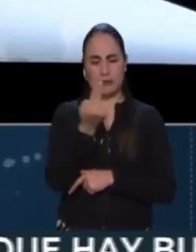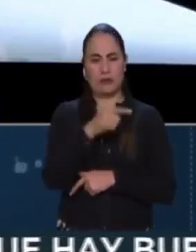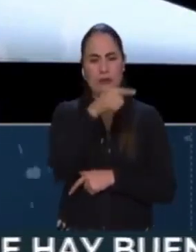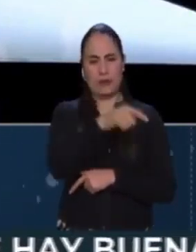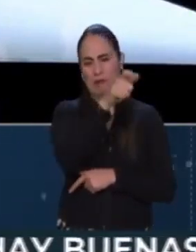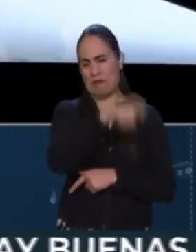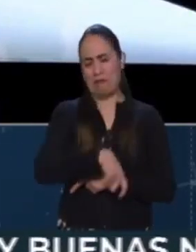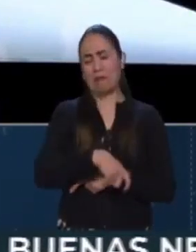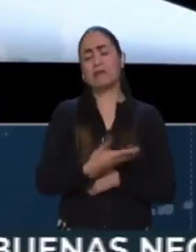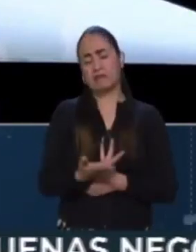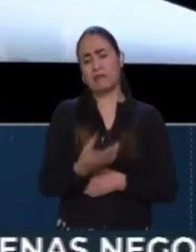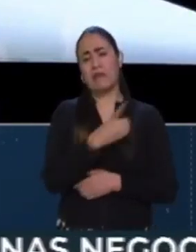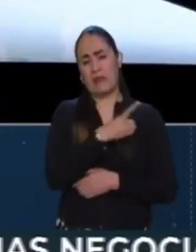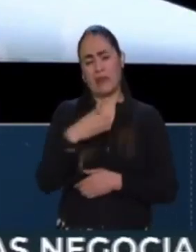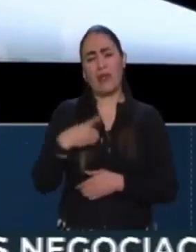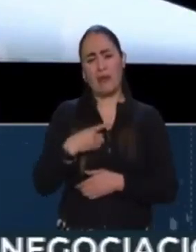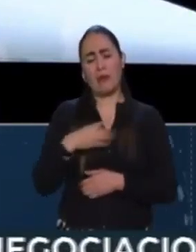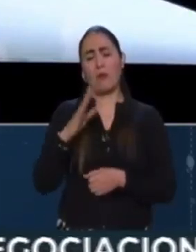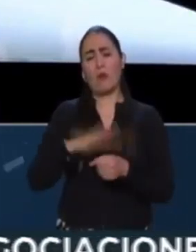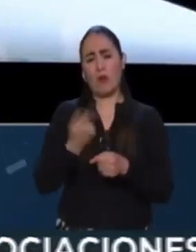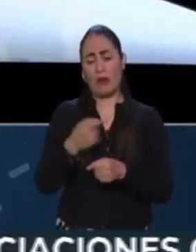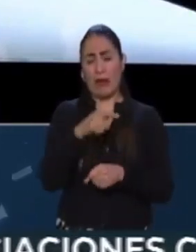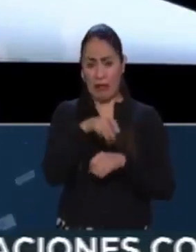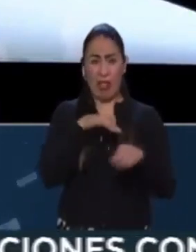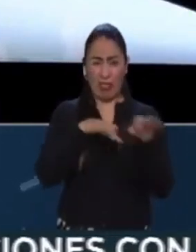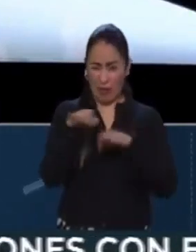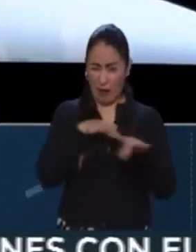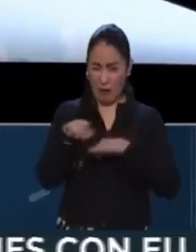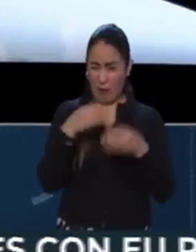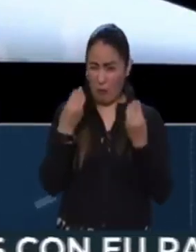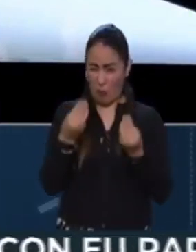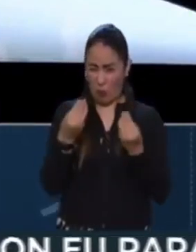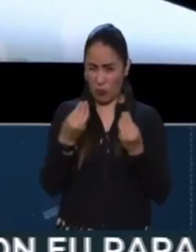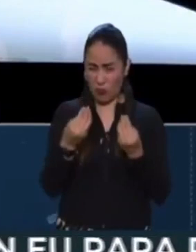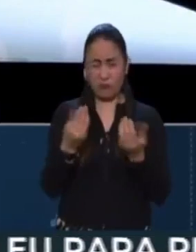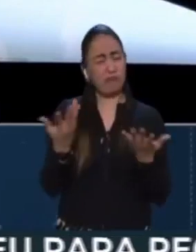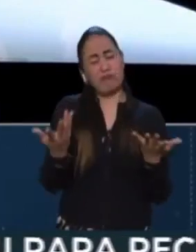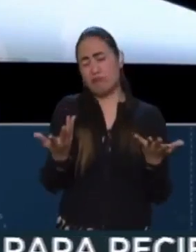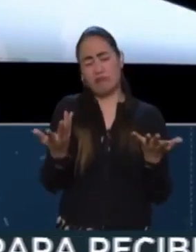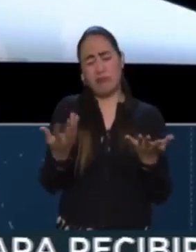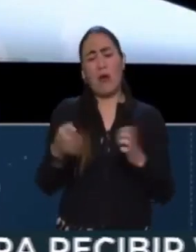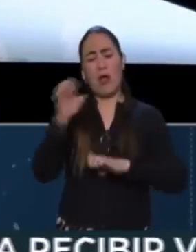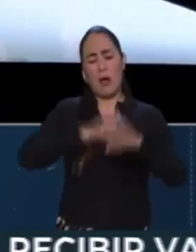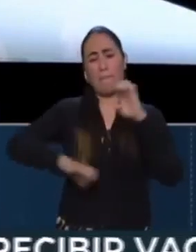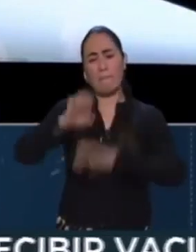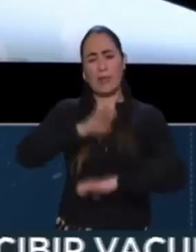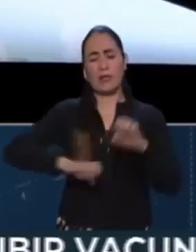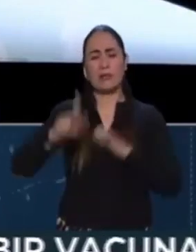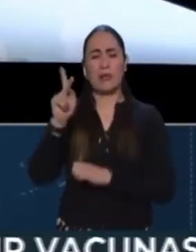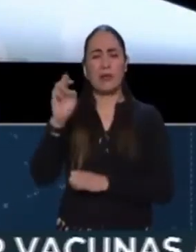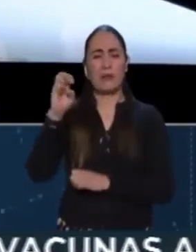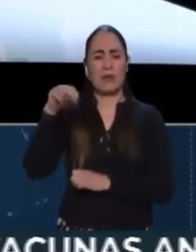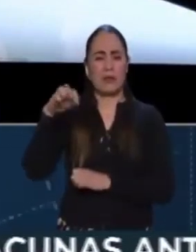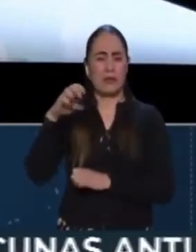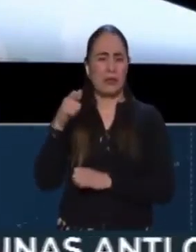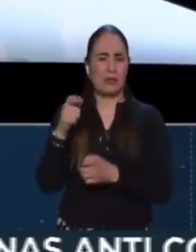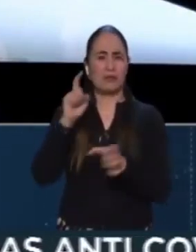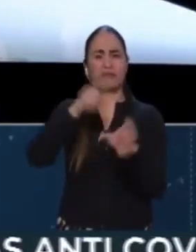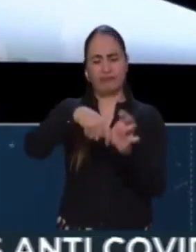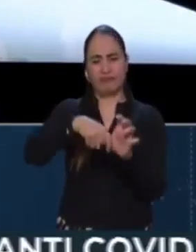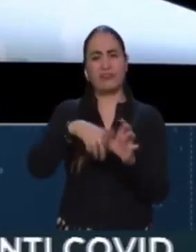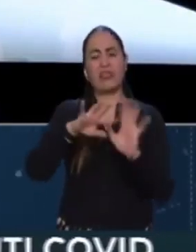le corresponde, no es porque haya trabajado mucho, pero era parte de la empresa petrolera y lo van a